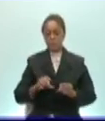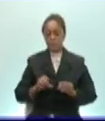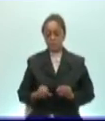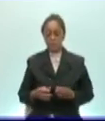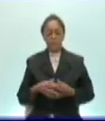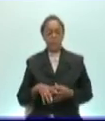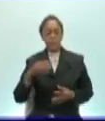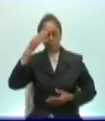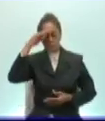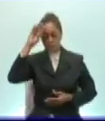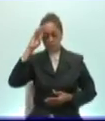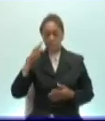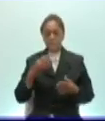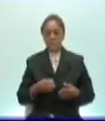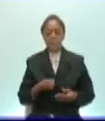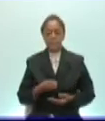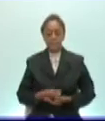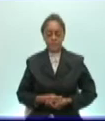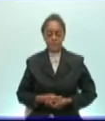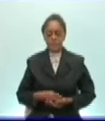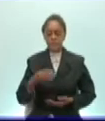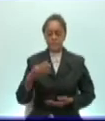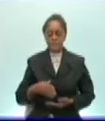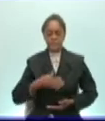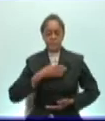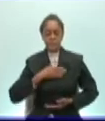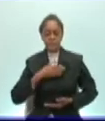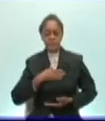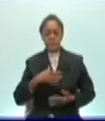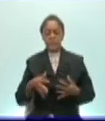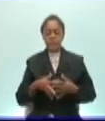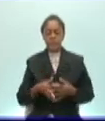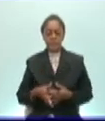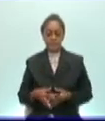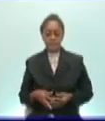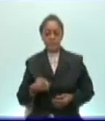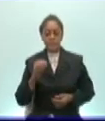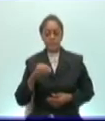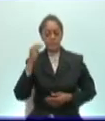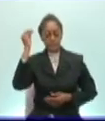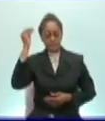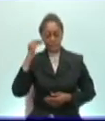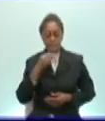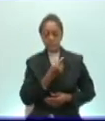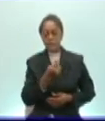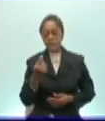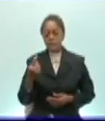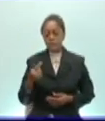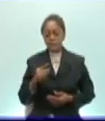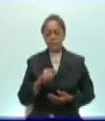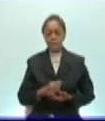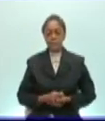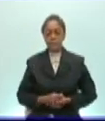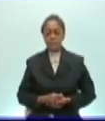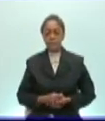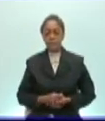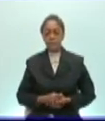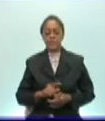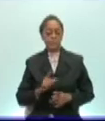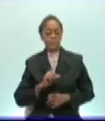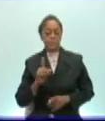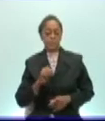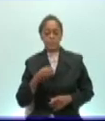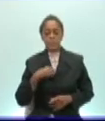se ha convertido en una propiedad norteamericana. Y ustedes tienen que tener en cuenta cada uno de estos elementos. Pero no